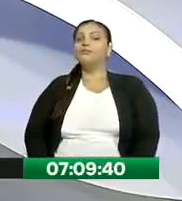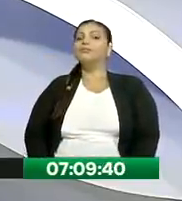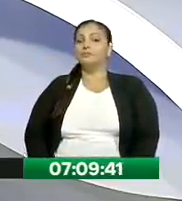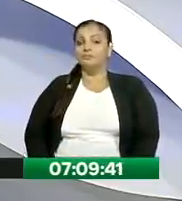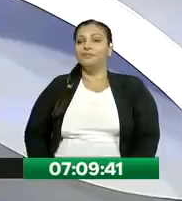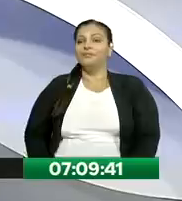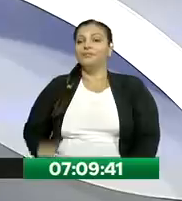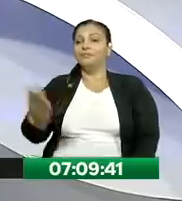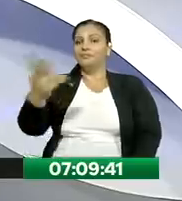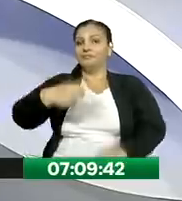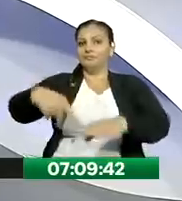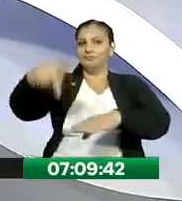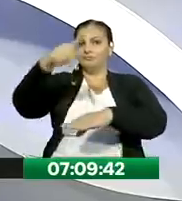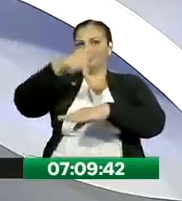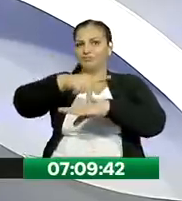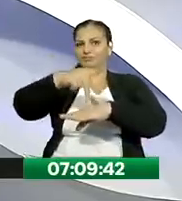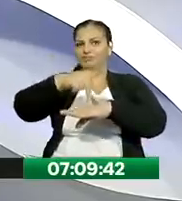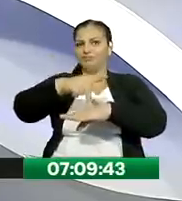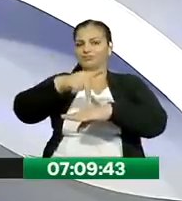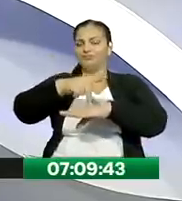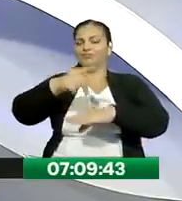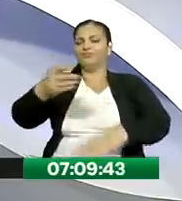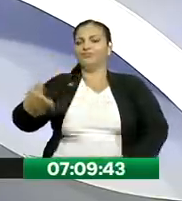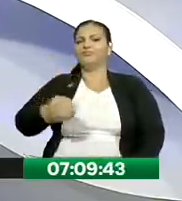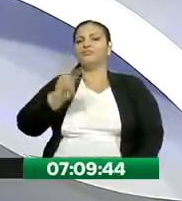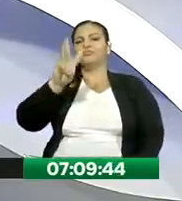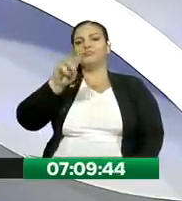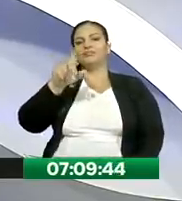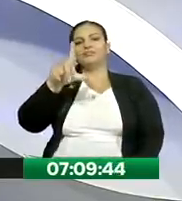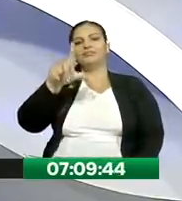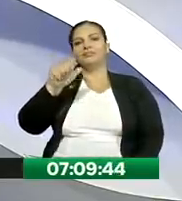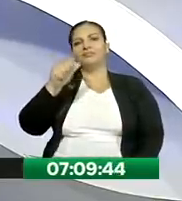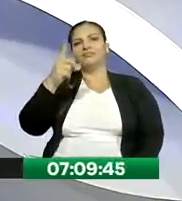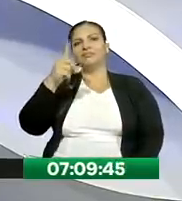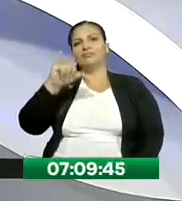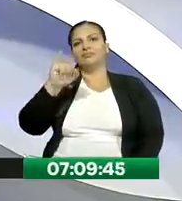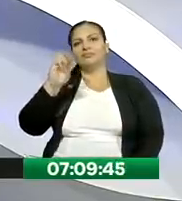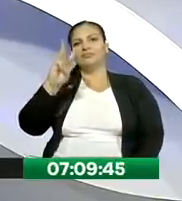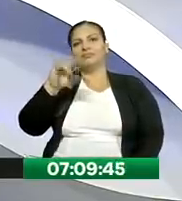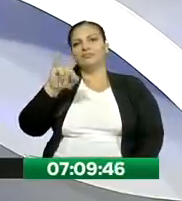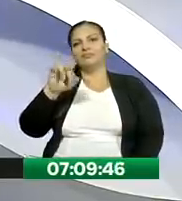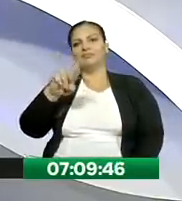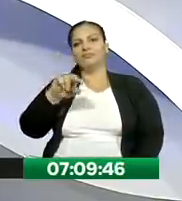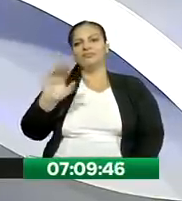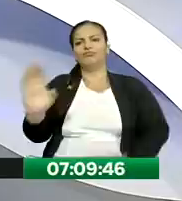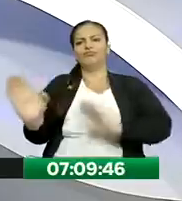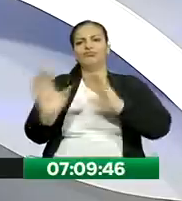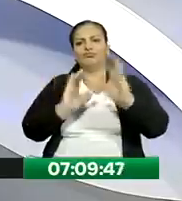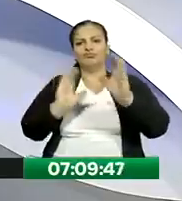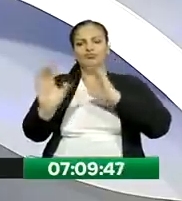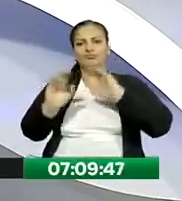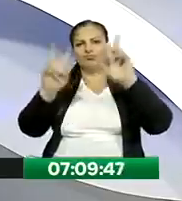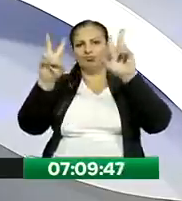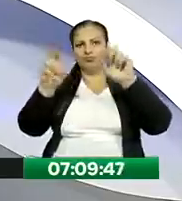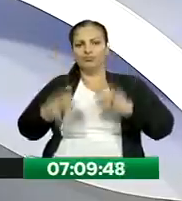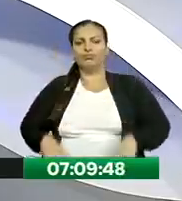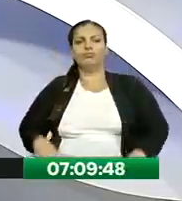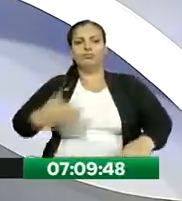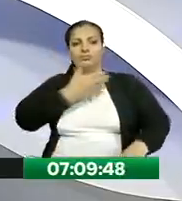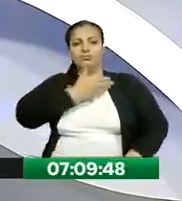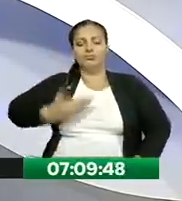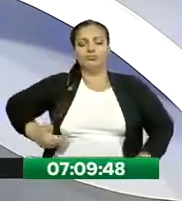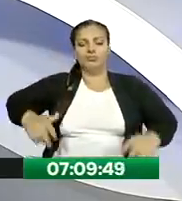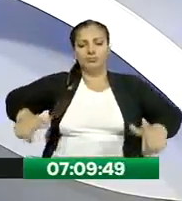político junto al doctor Vladimiro Álvarez Grau, a propósito de la terna que enviará el presidente Lenín Moreno a la